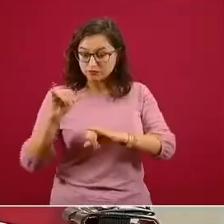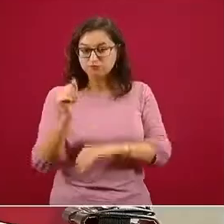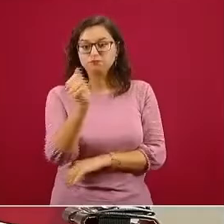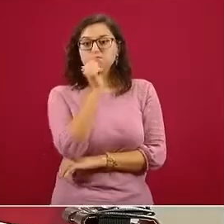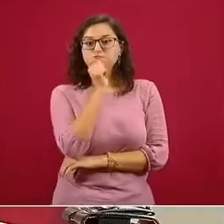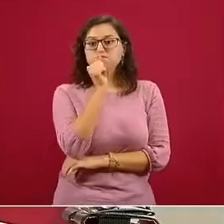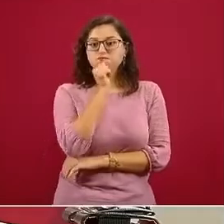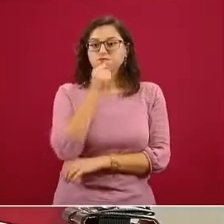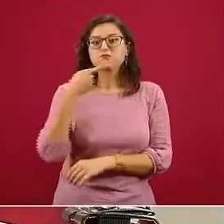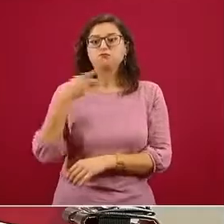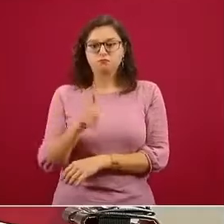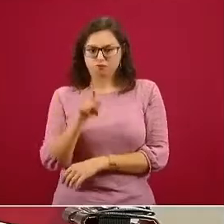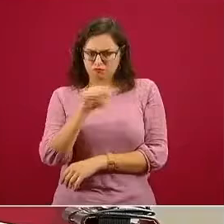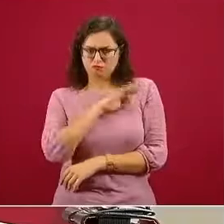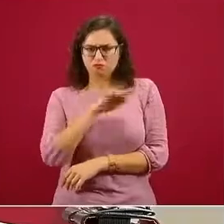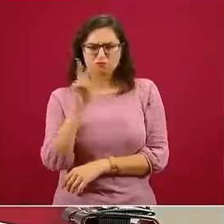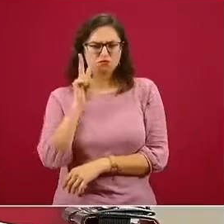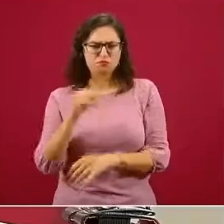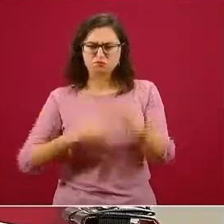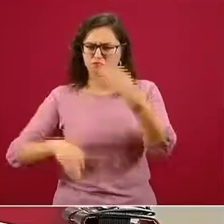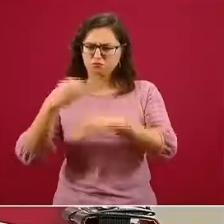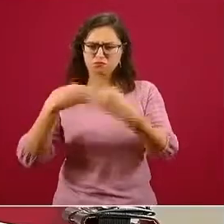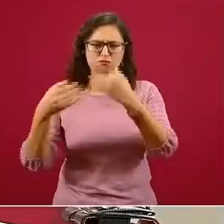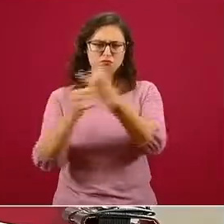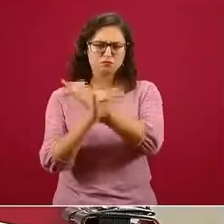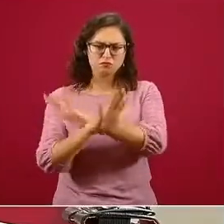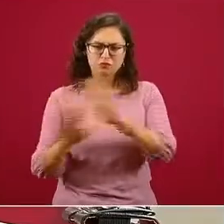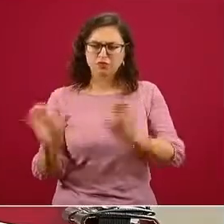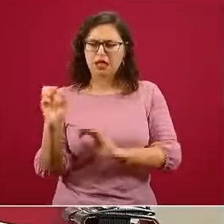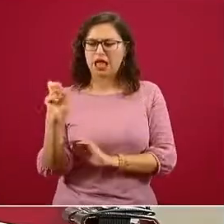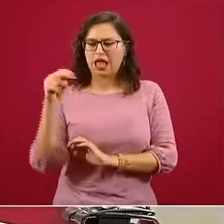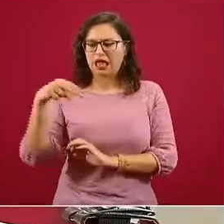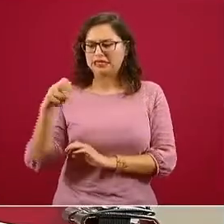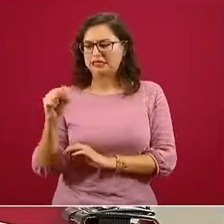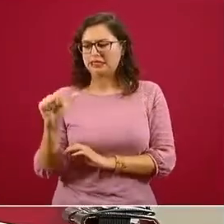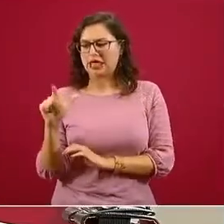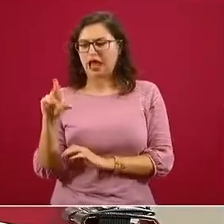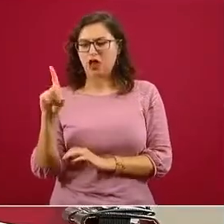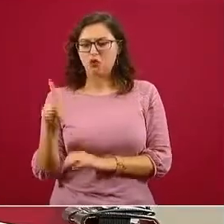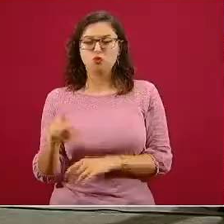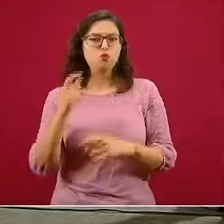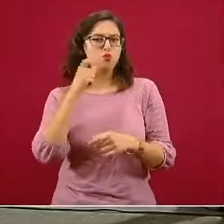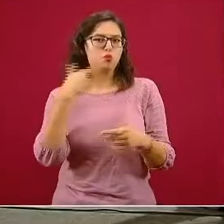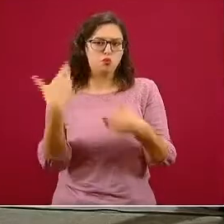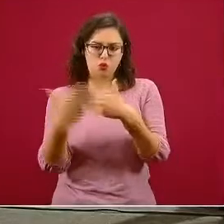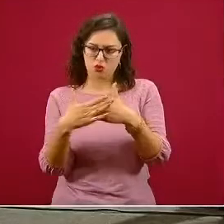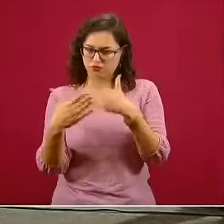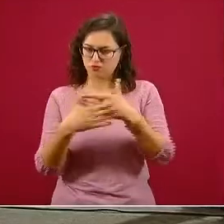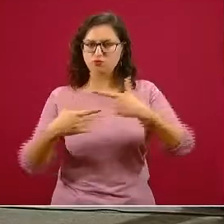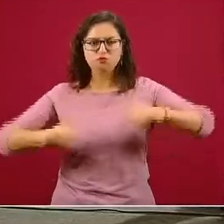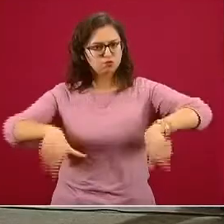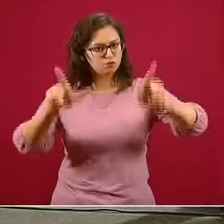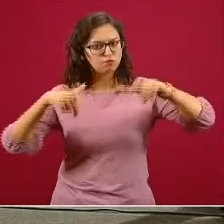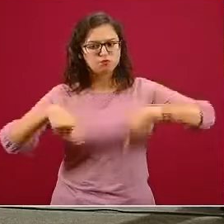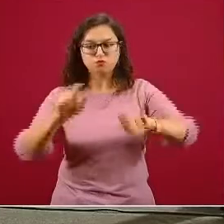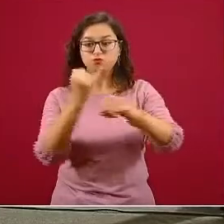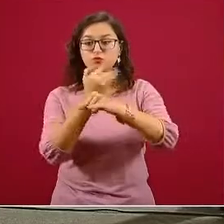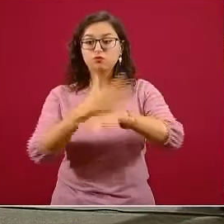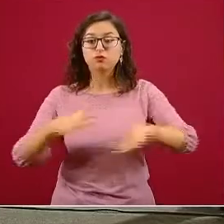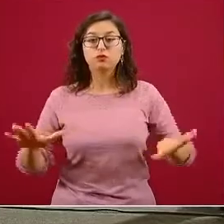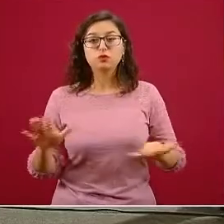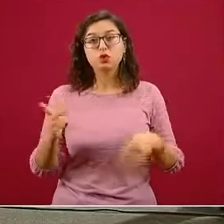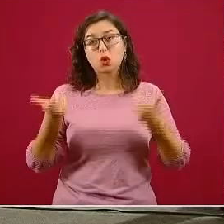página de ensanud.ins.mx. En el momento que los tengamos, ahí los subiremos. La información de la encuesta